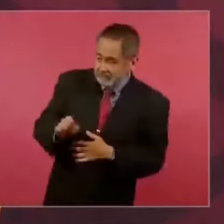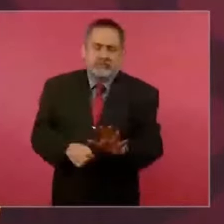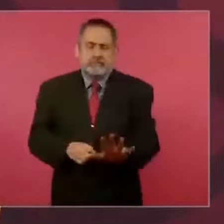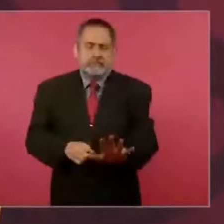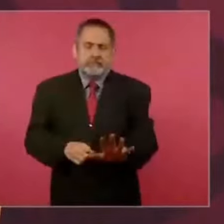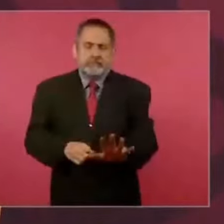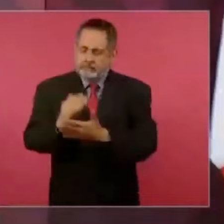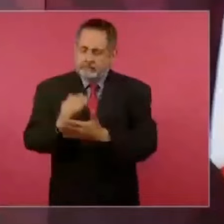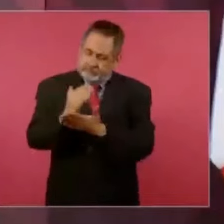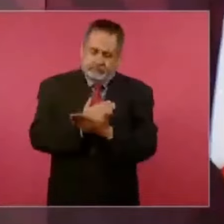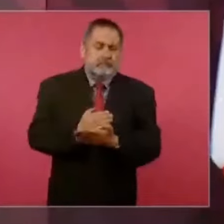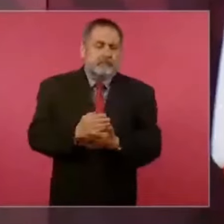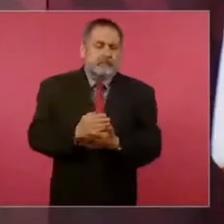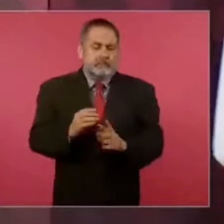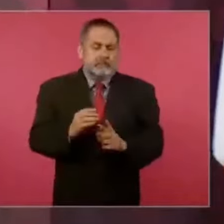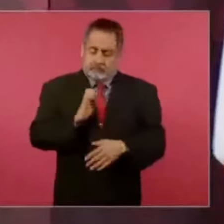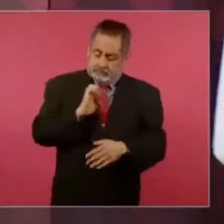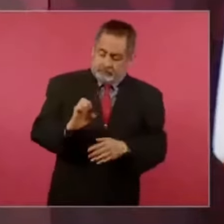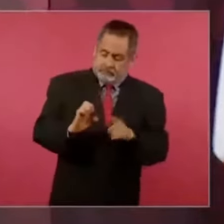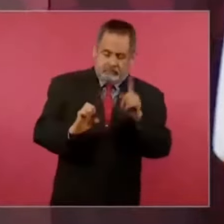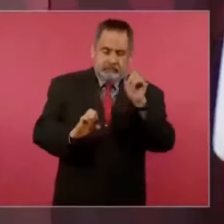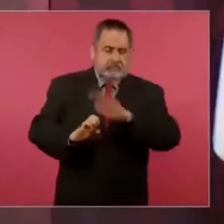de evitarse